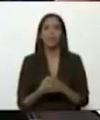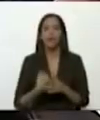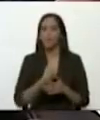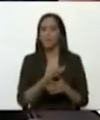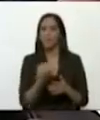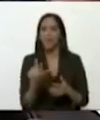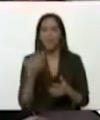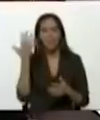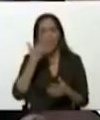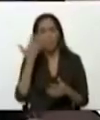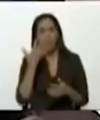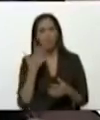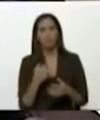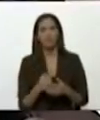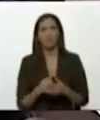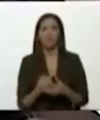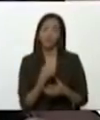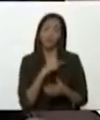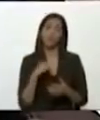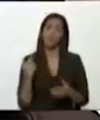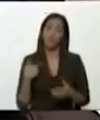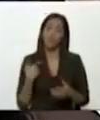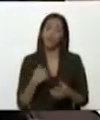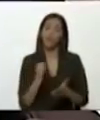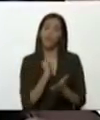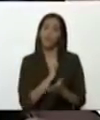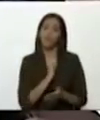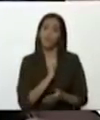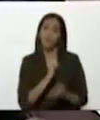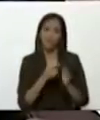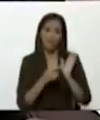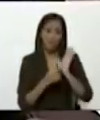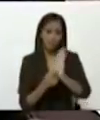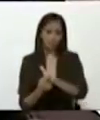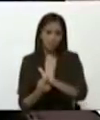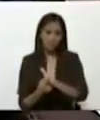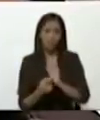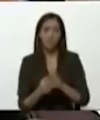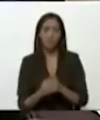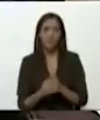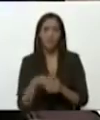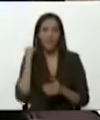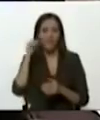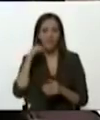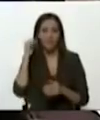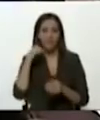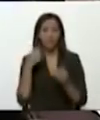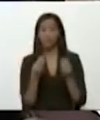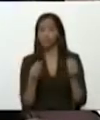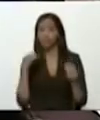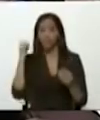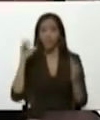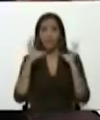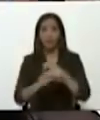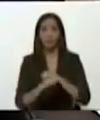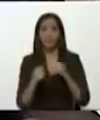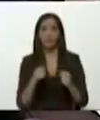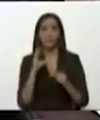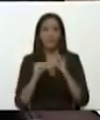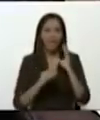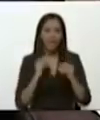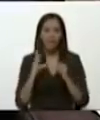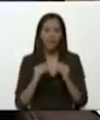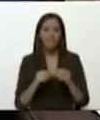dudas, que es lo que nosotros tenemos que identificar. Pero bueno, vamos con el video número 2. Tenemos muchos videos en la noche de hoy. Vamos a estar hablando también del